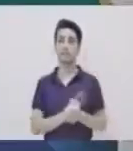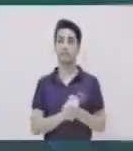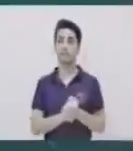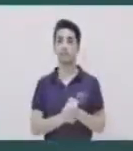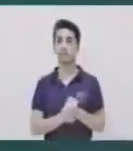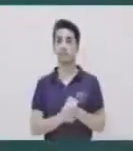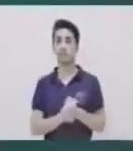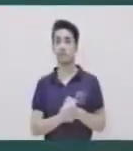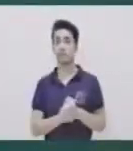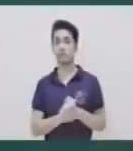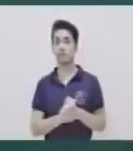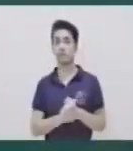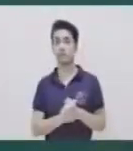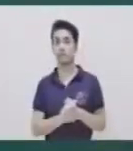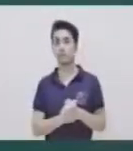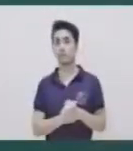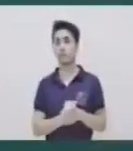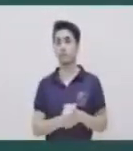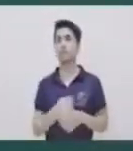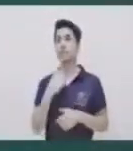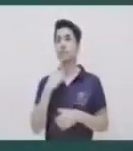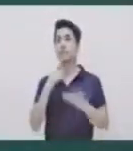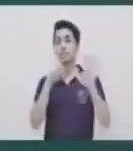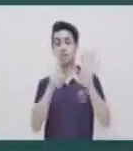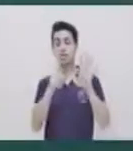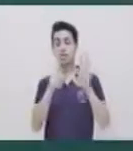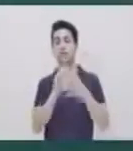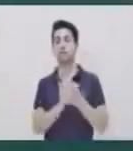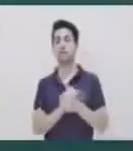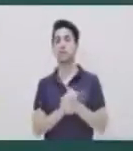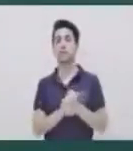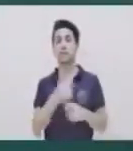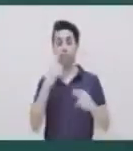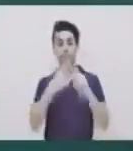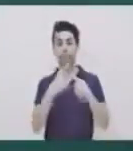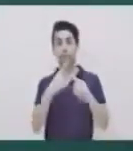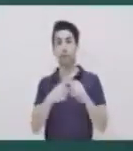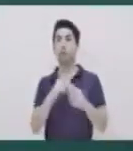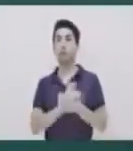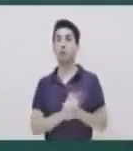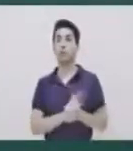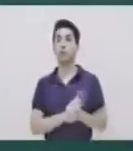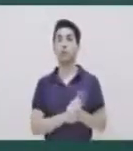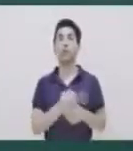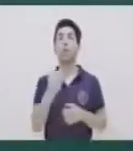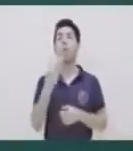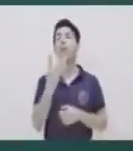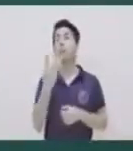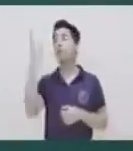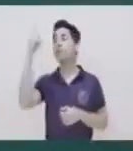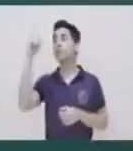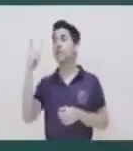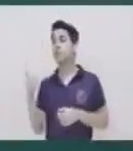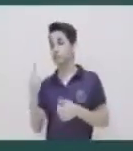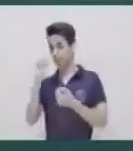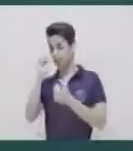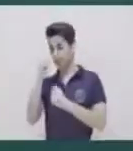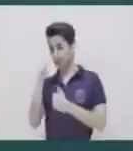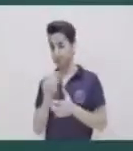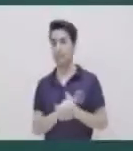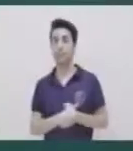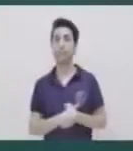ejemplo. En el decil 6 tenemos 6 por, ¿cuántos datos son? Son 15.